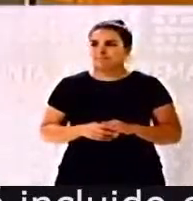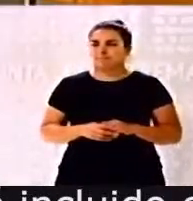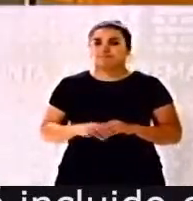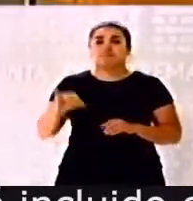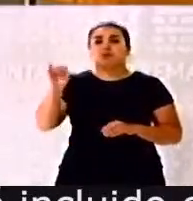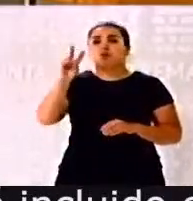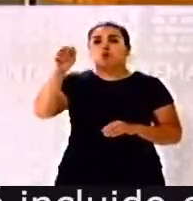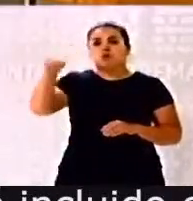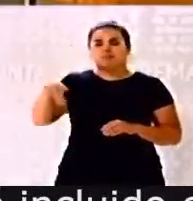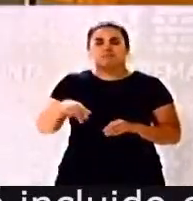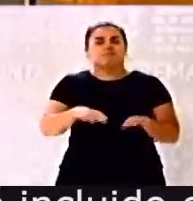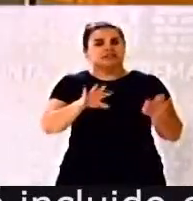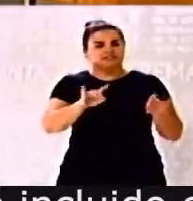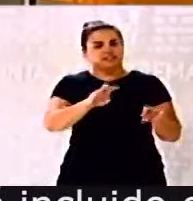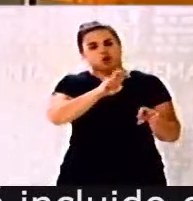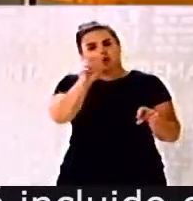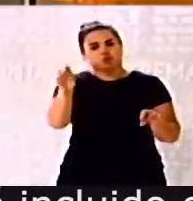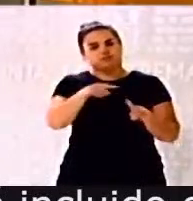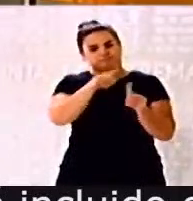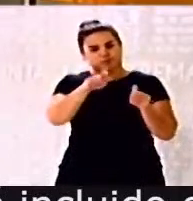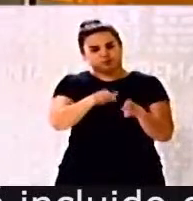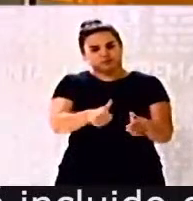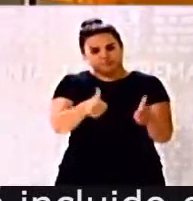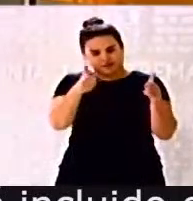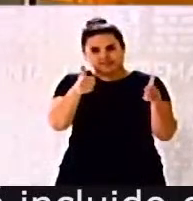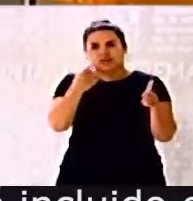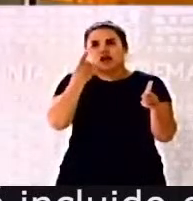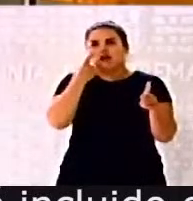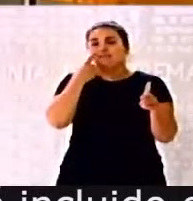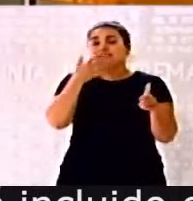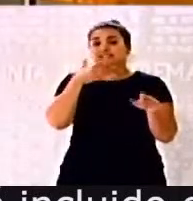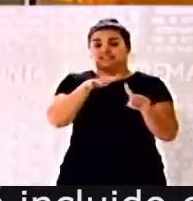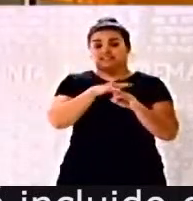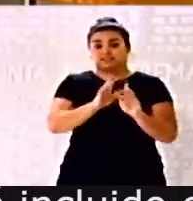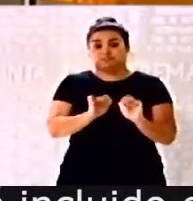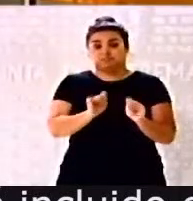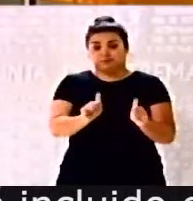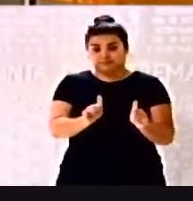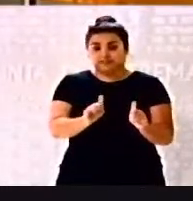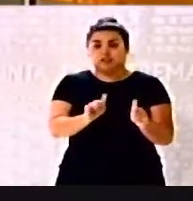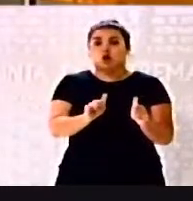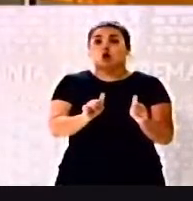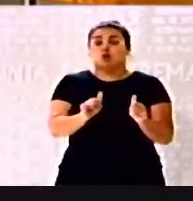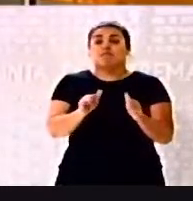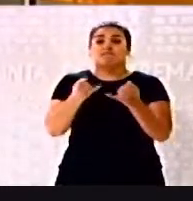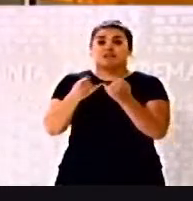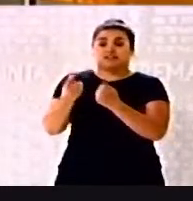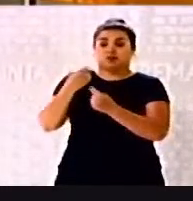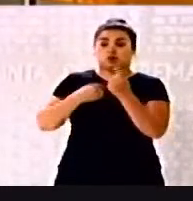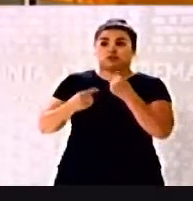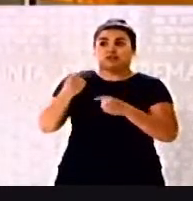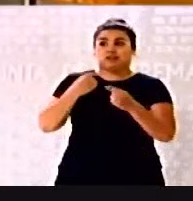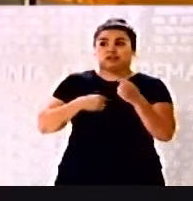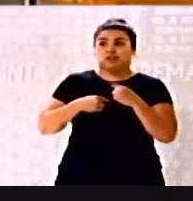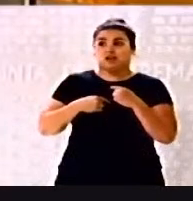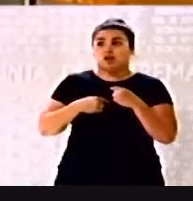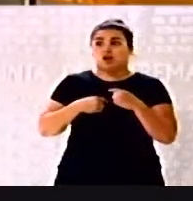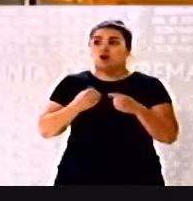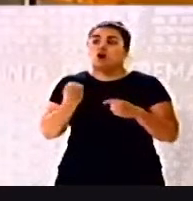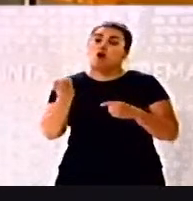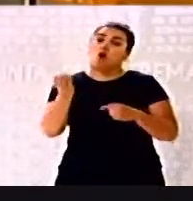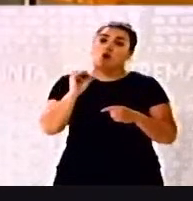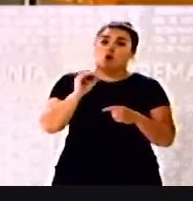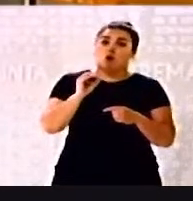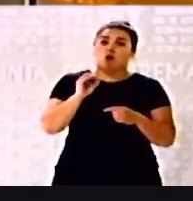Juan. Sí, otra precisión más. Simplemente si ese caso índice se contagió en esa fiesta o si